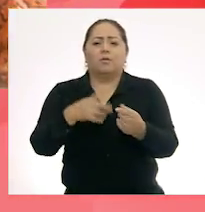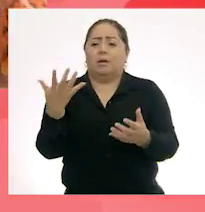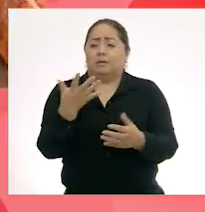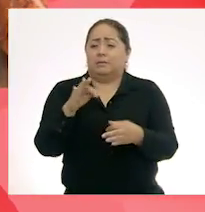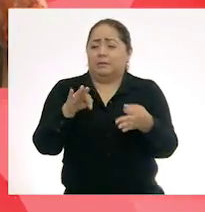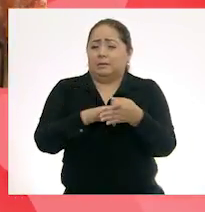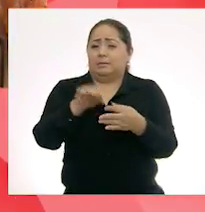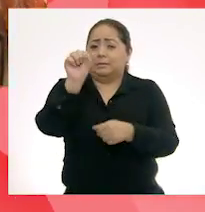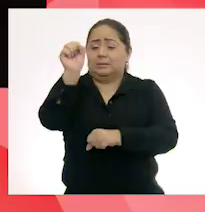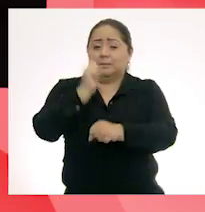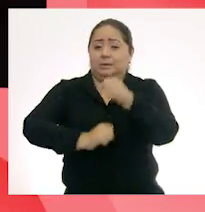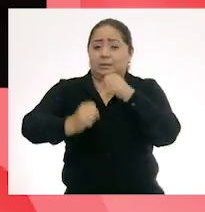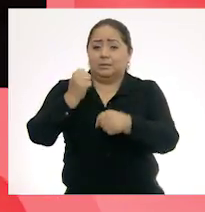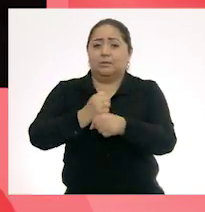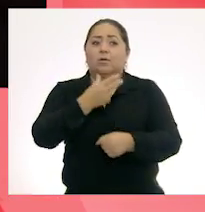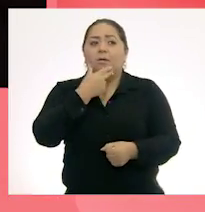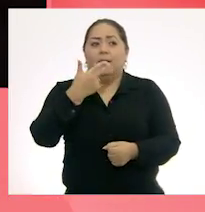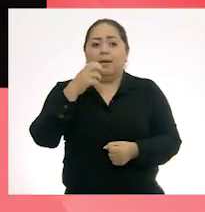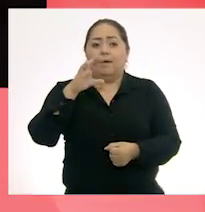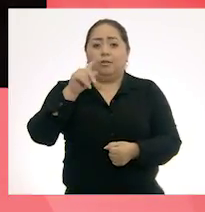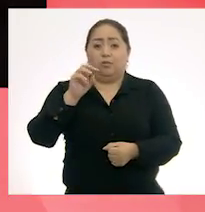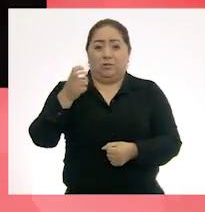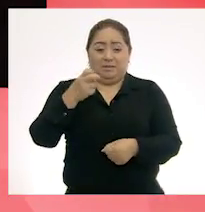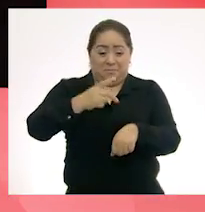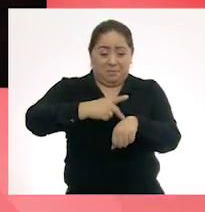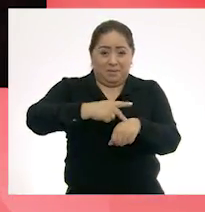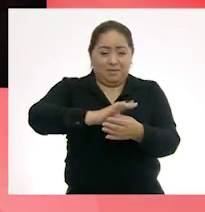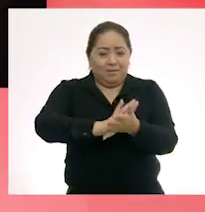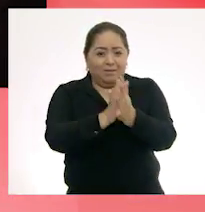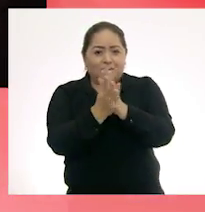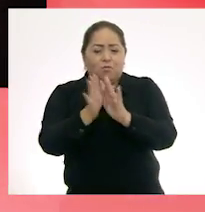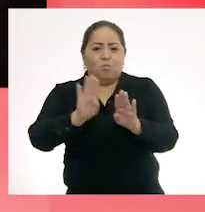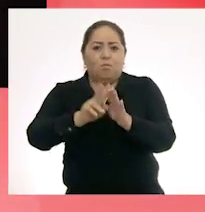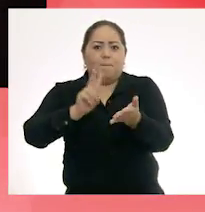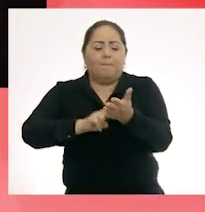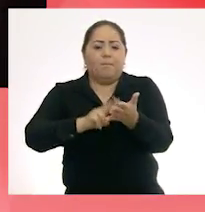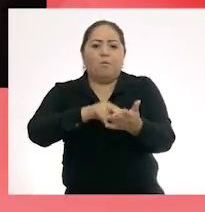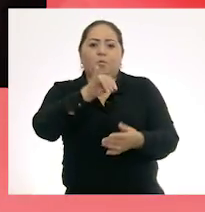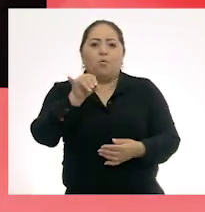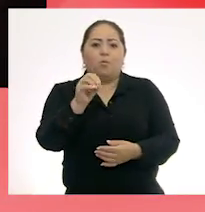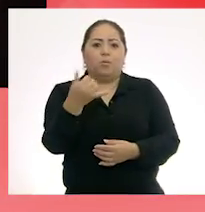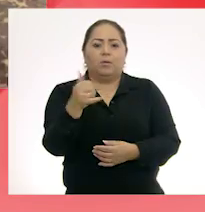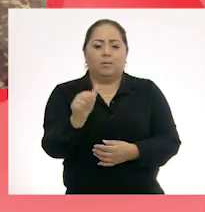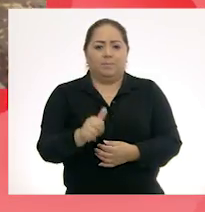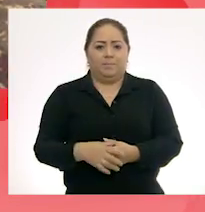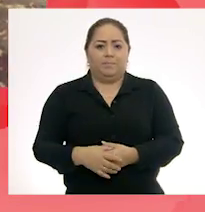casi 60 años, don Héctor convierte estas piedras en valiosas joyas.